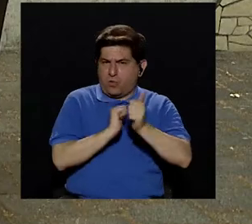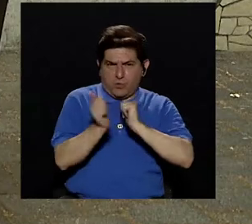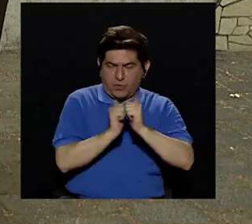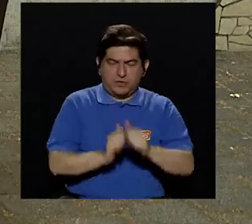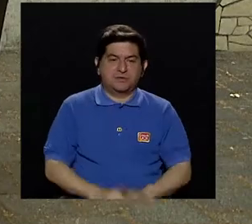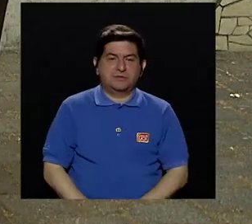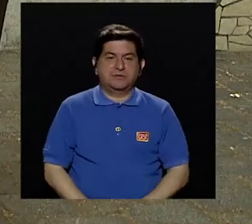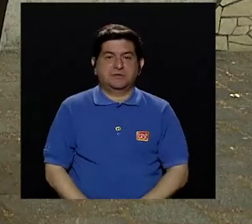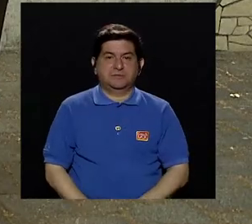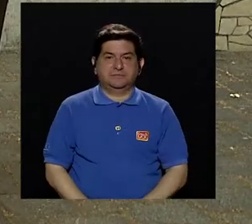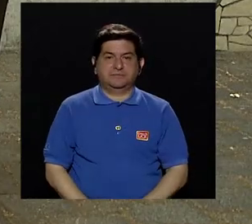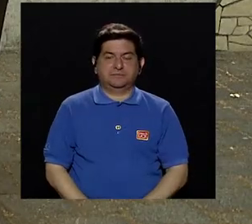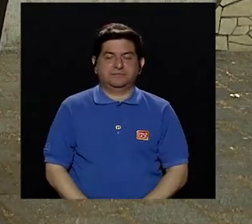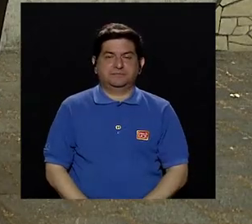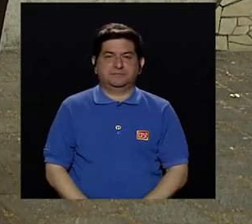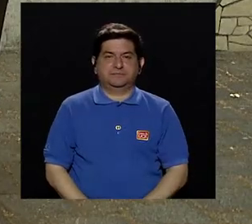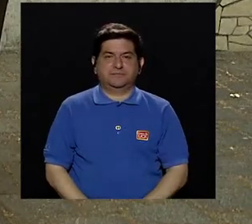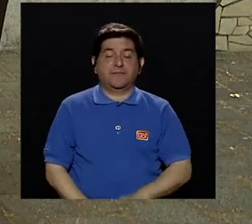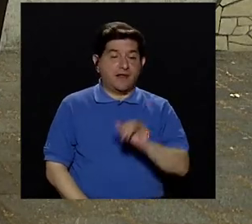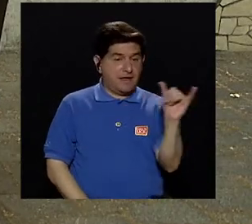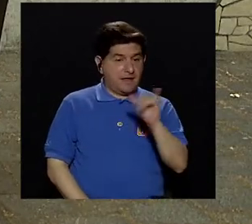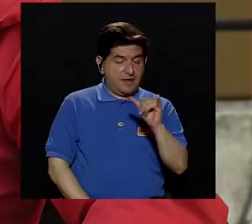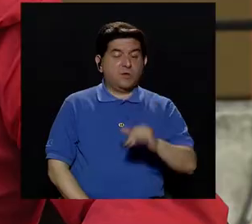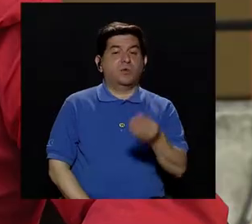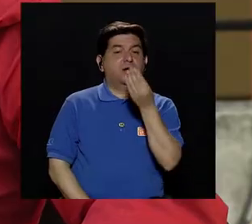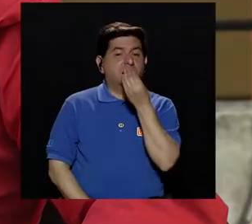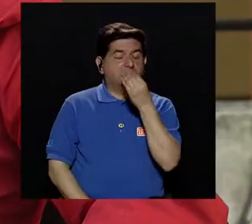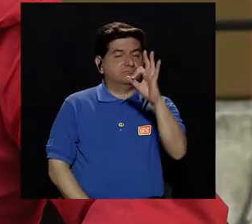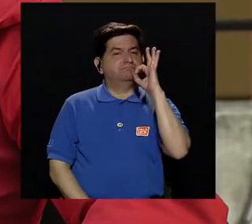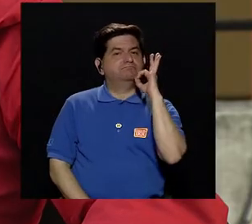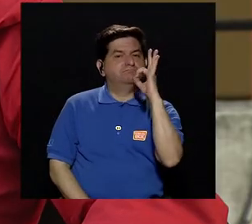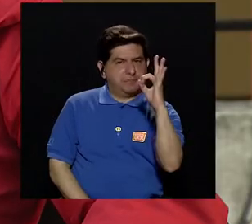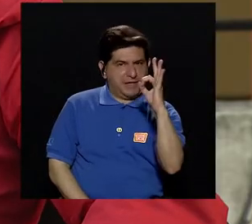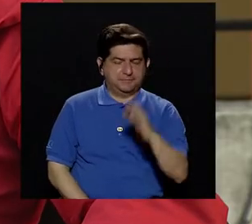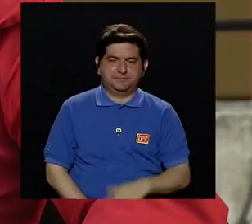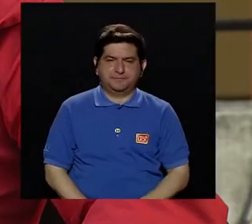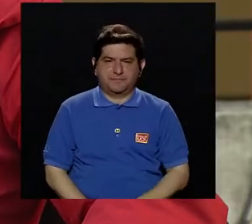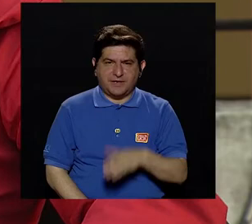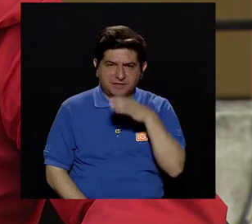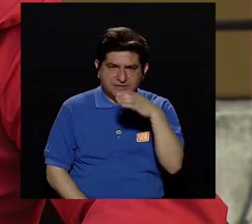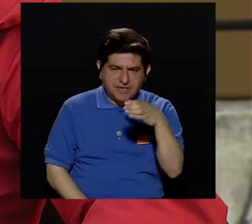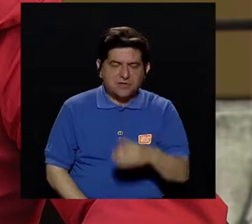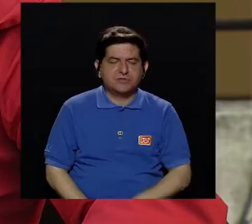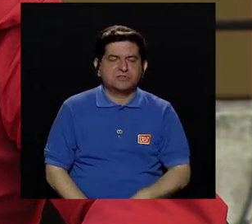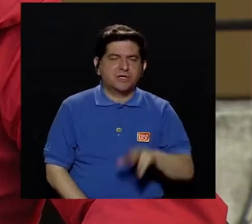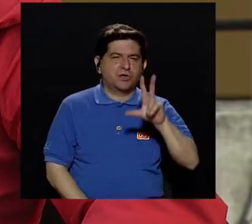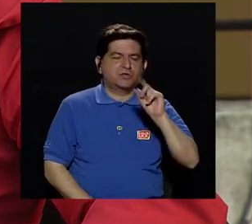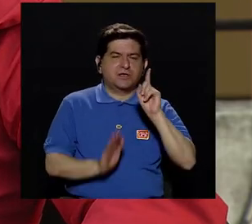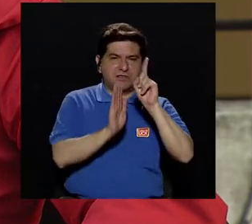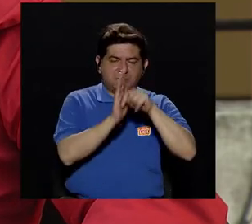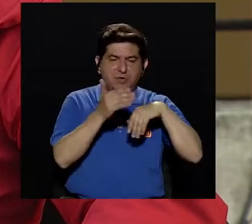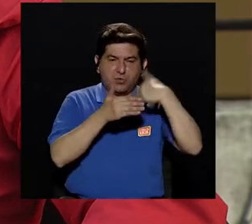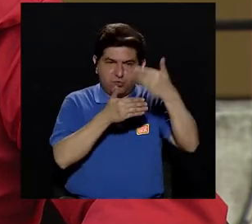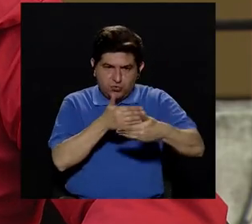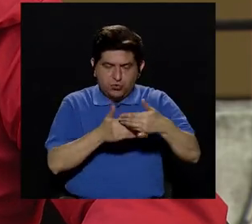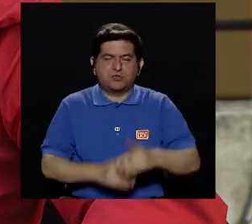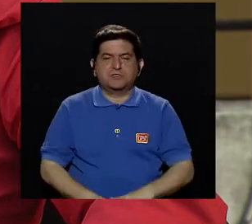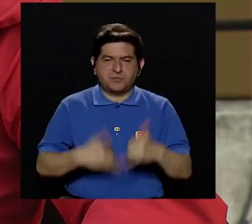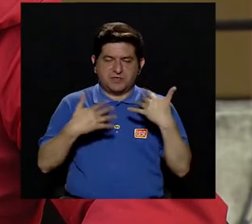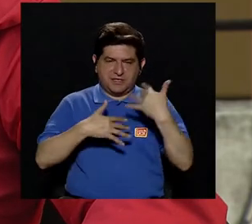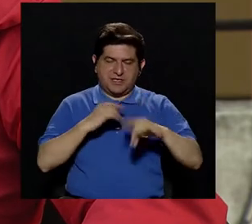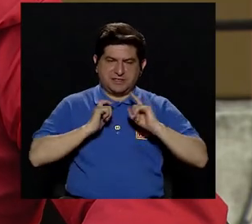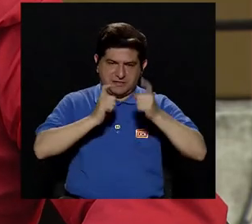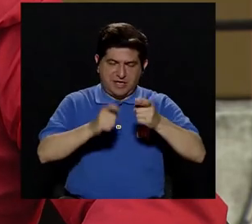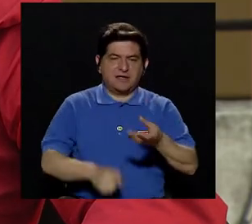que la persona done sangre ese día. Y también debe alimentarse bien. Se le recomienda que se espere unos 30 minutos después de donar para